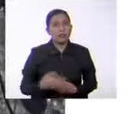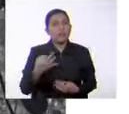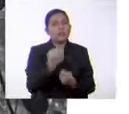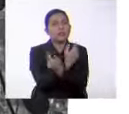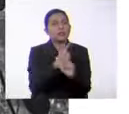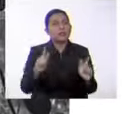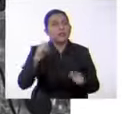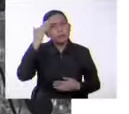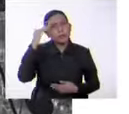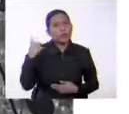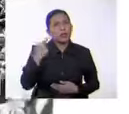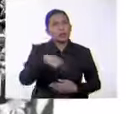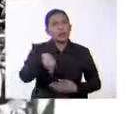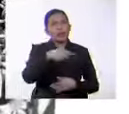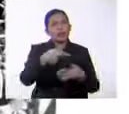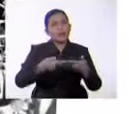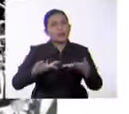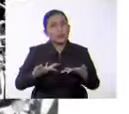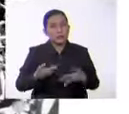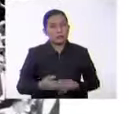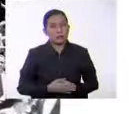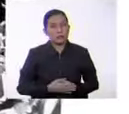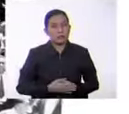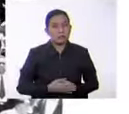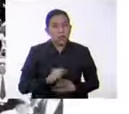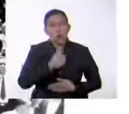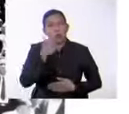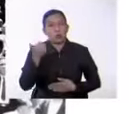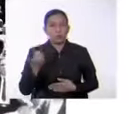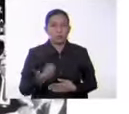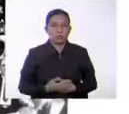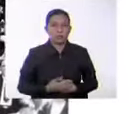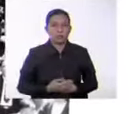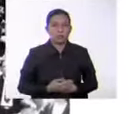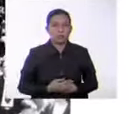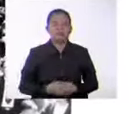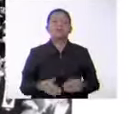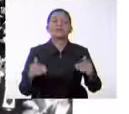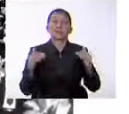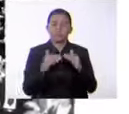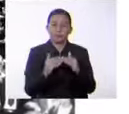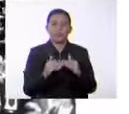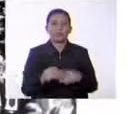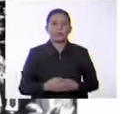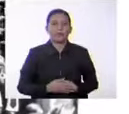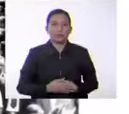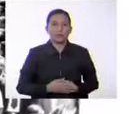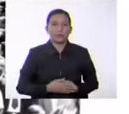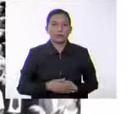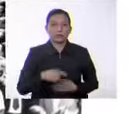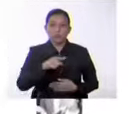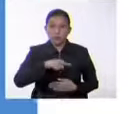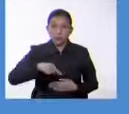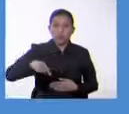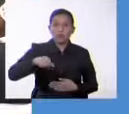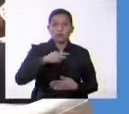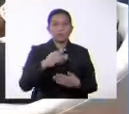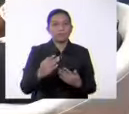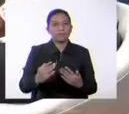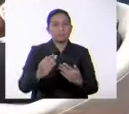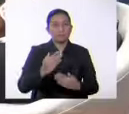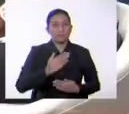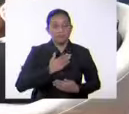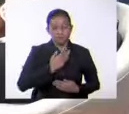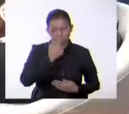de la mujer, entre otros, claro. Y el siguiente que tenemos como elemento es que son medios de dignificación,